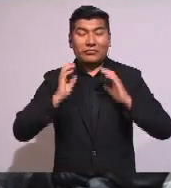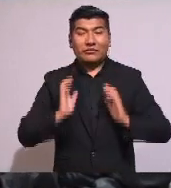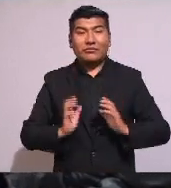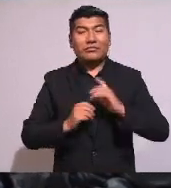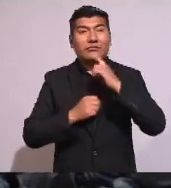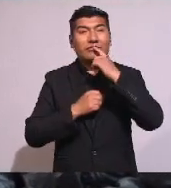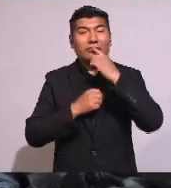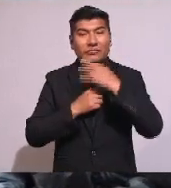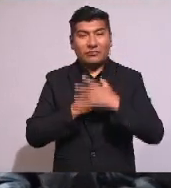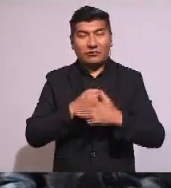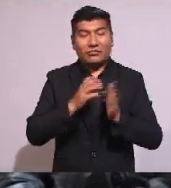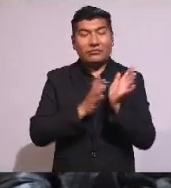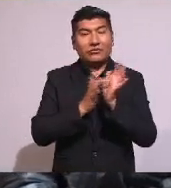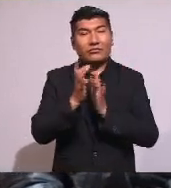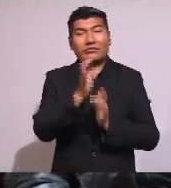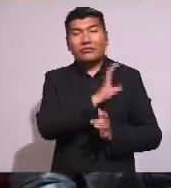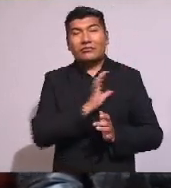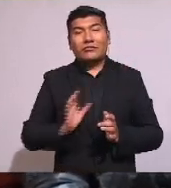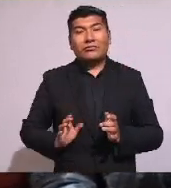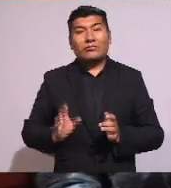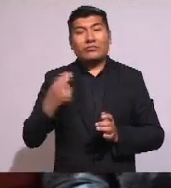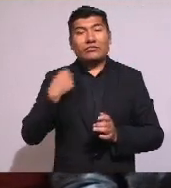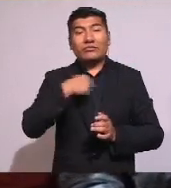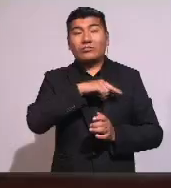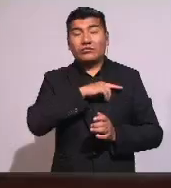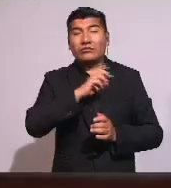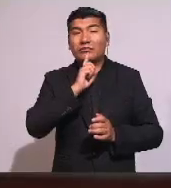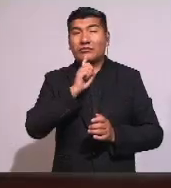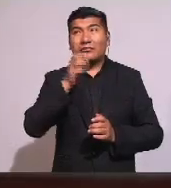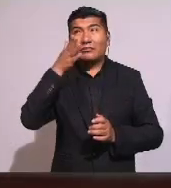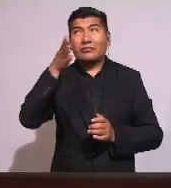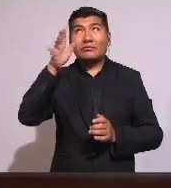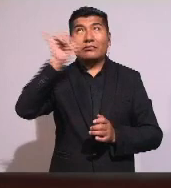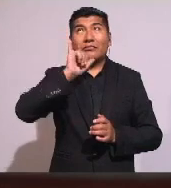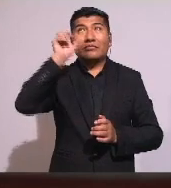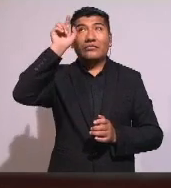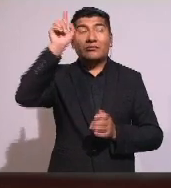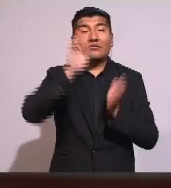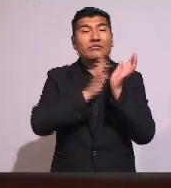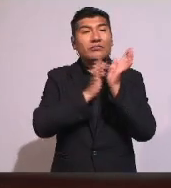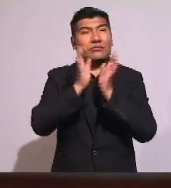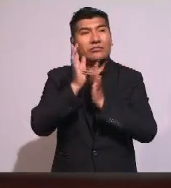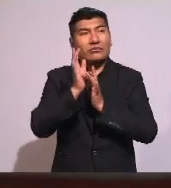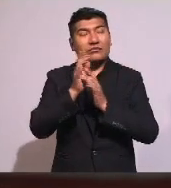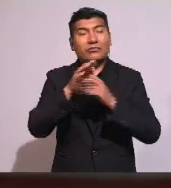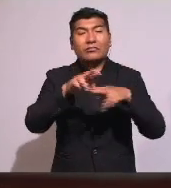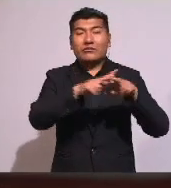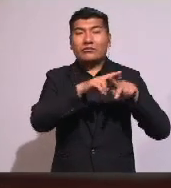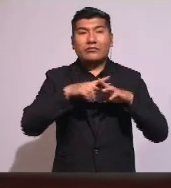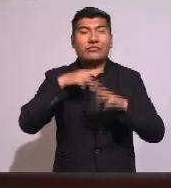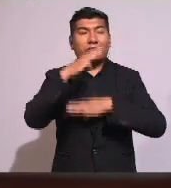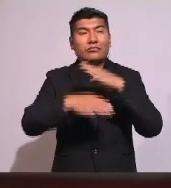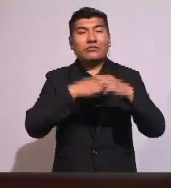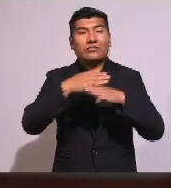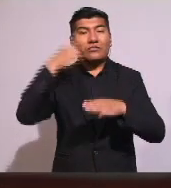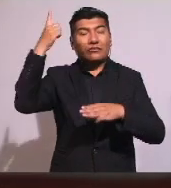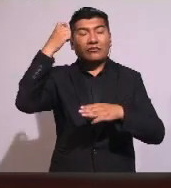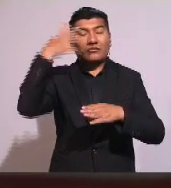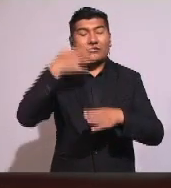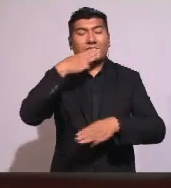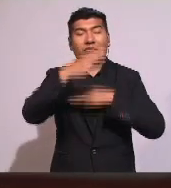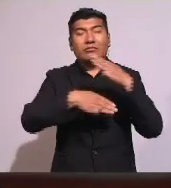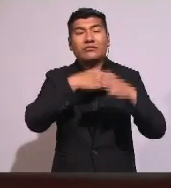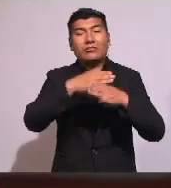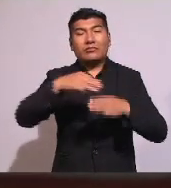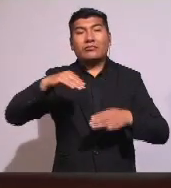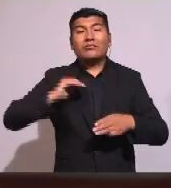sangre de Cristo, seamos, como nos invita el mismo Jesús, sal de la tierra, luz del mundo,